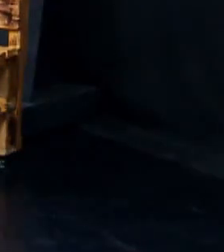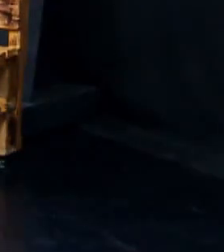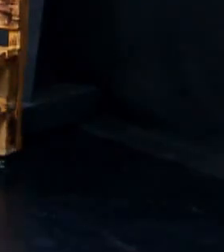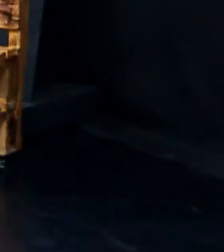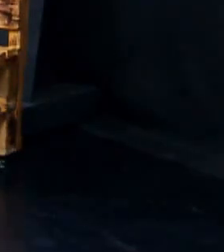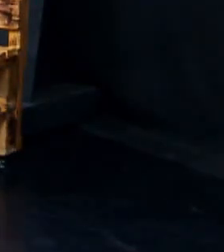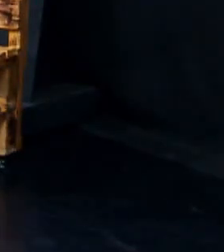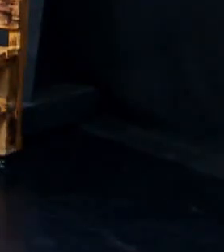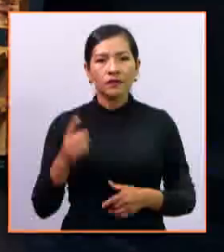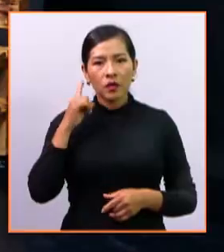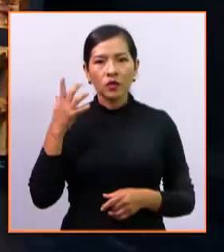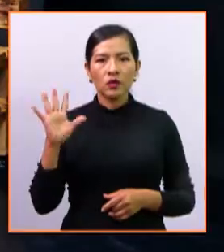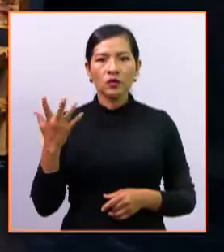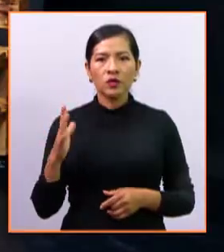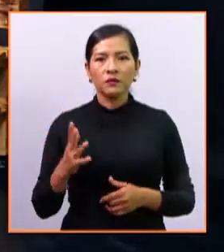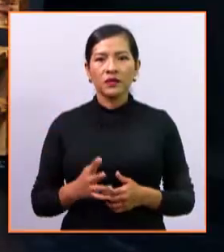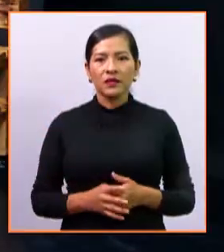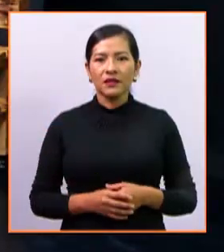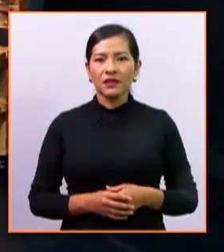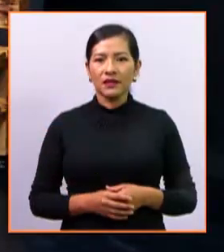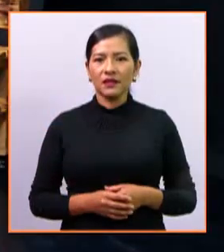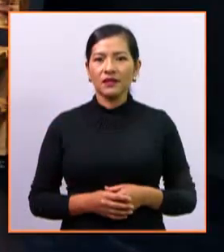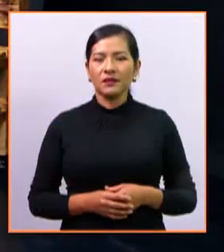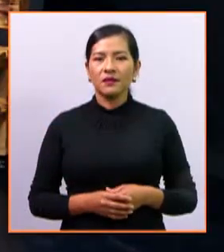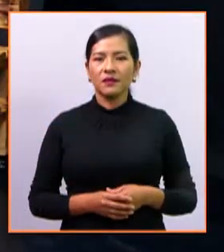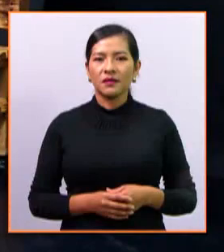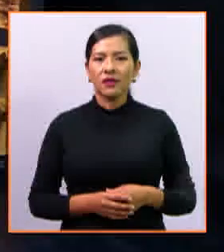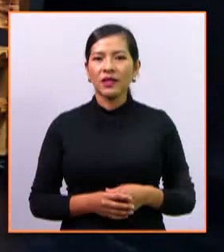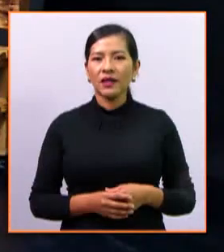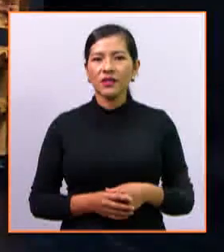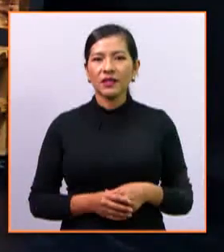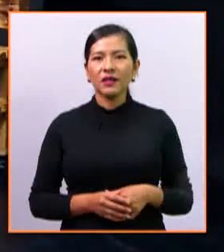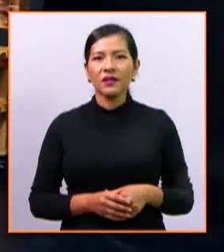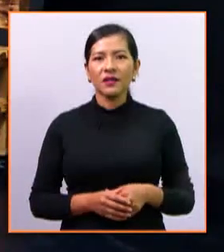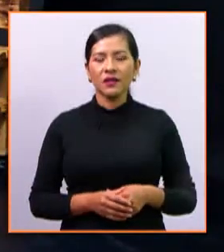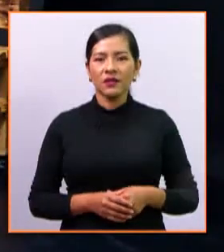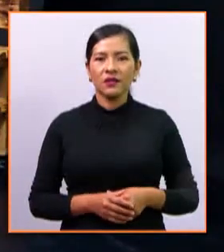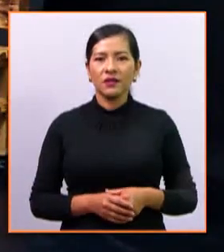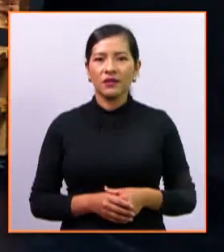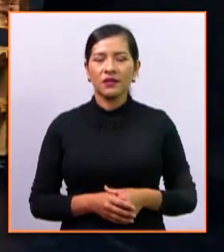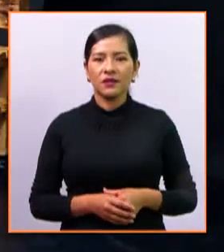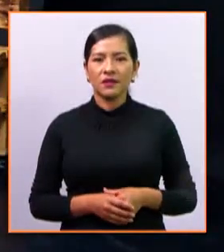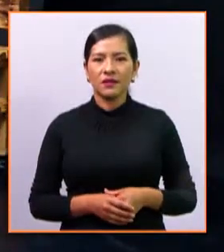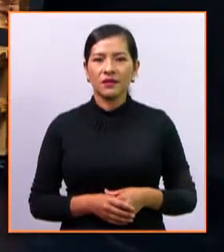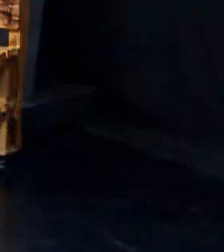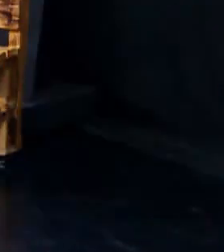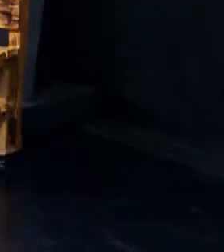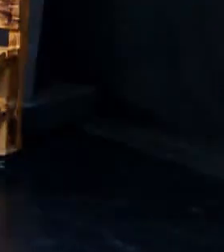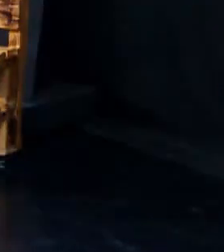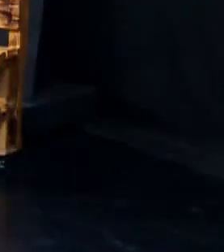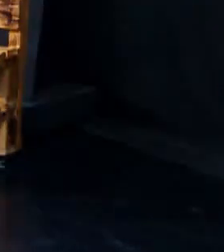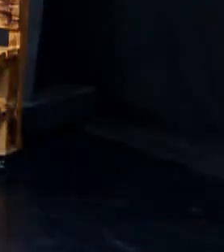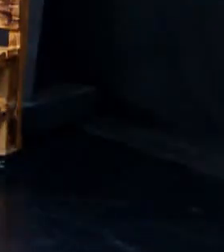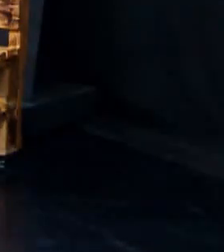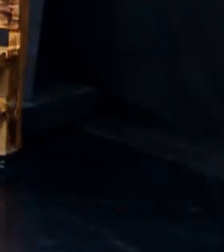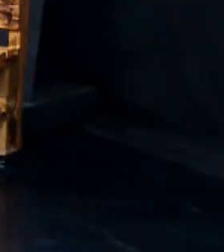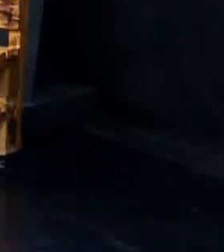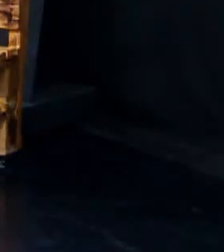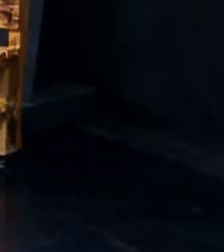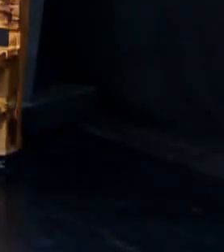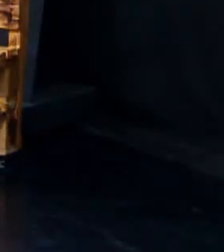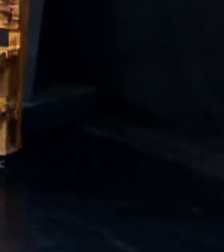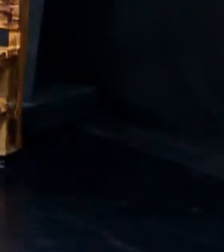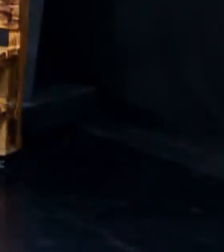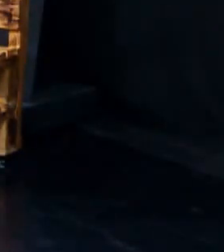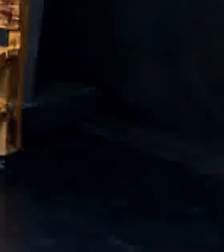En esta semana justamente se ha celebrado el Día del Cine Boliviano. Y si es que estamos hablando de esta celebración,